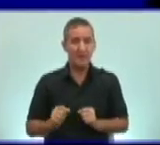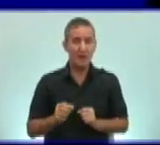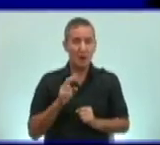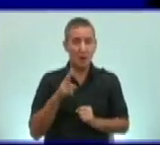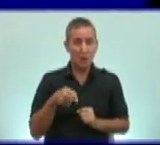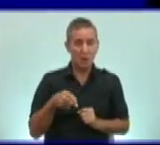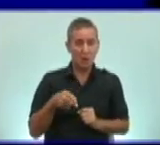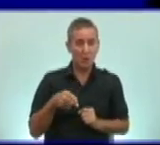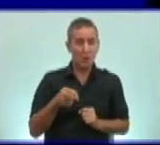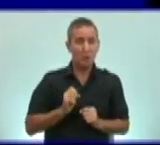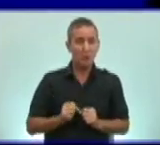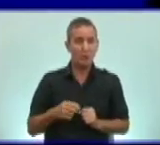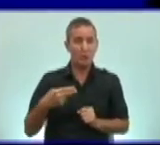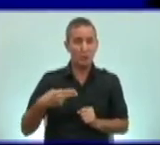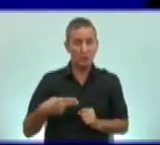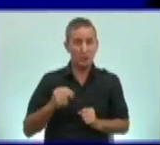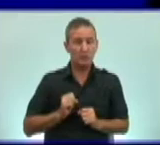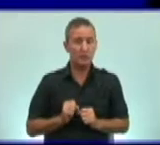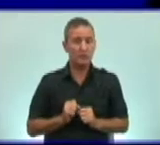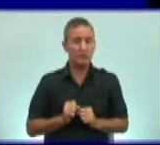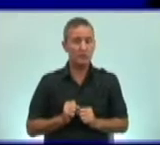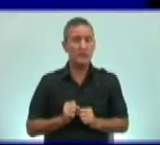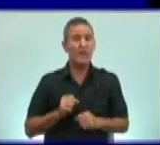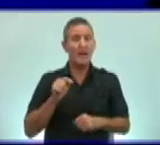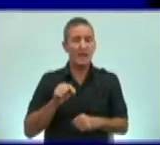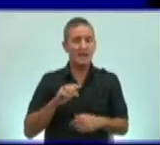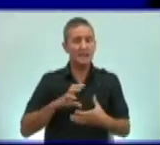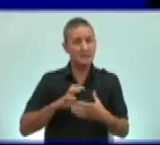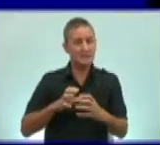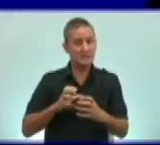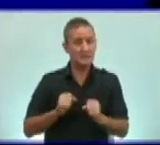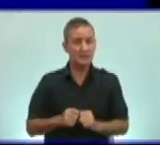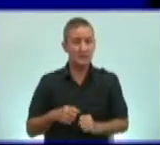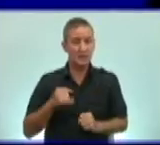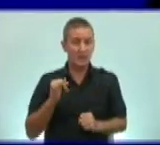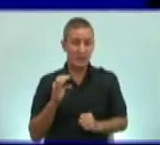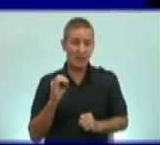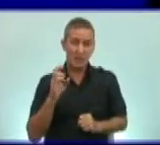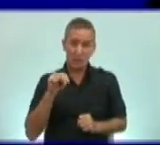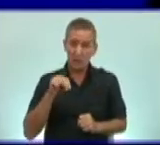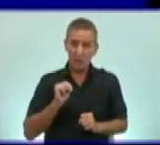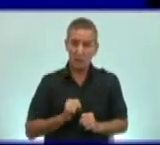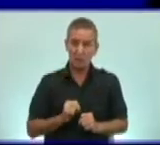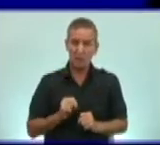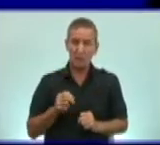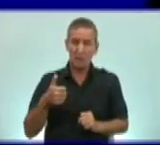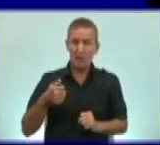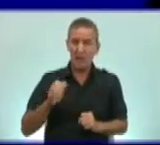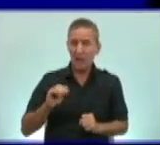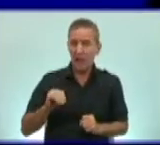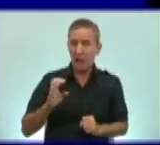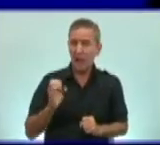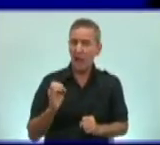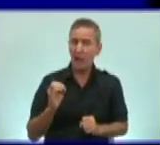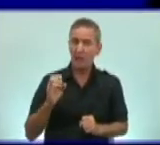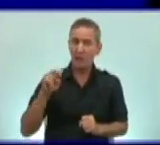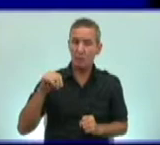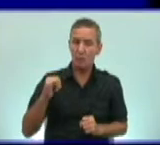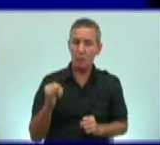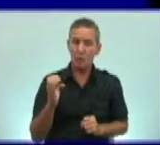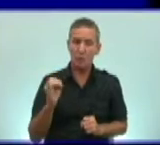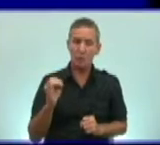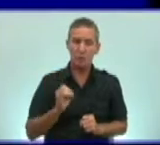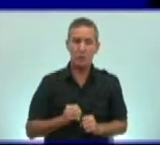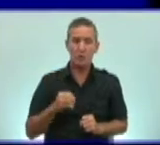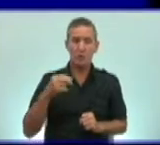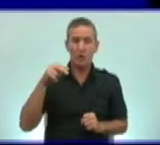llegado un protón hidrógeno, pues se forma el ion amonio, es decir, NH4 positivo.